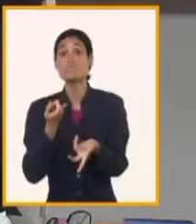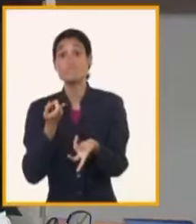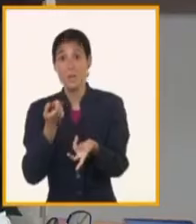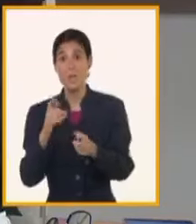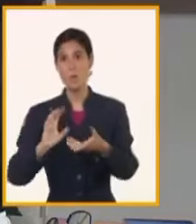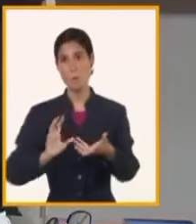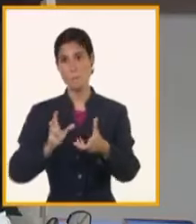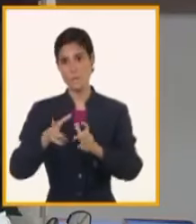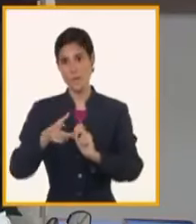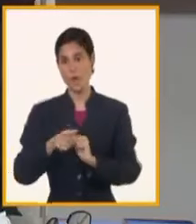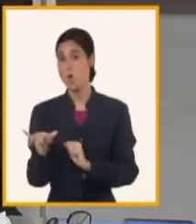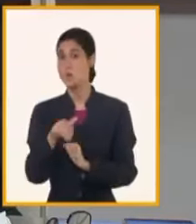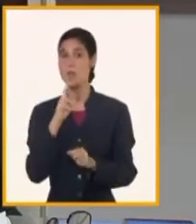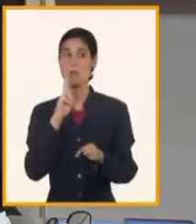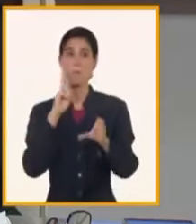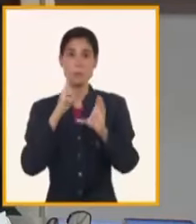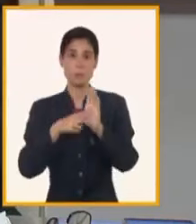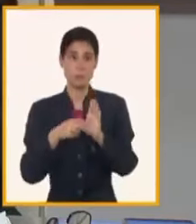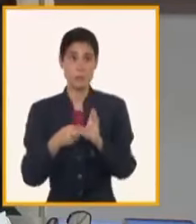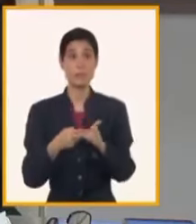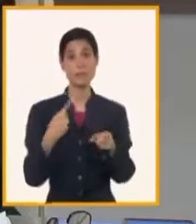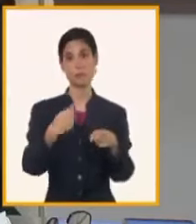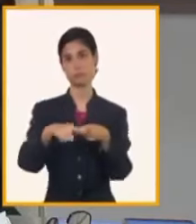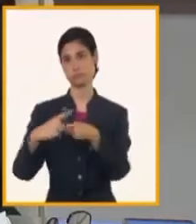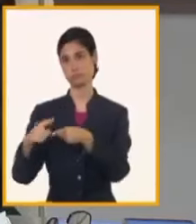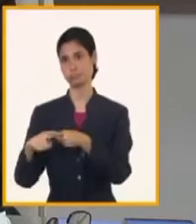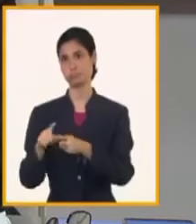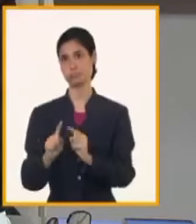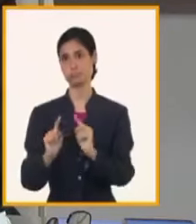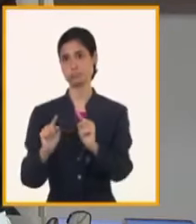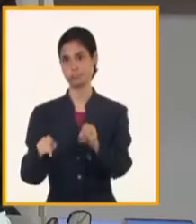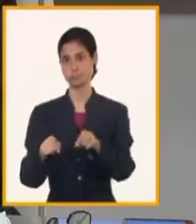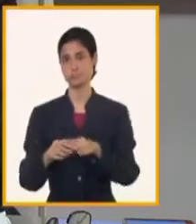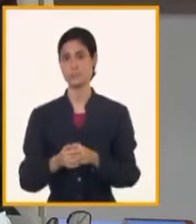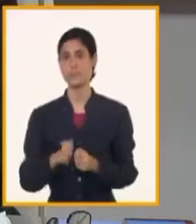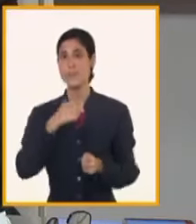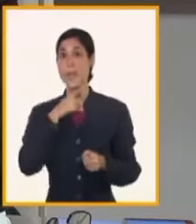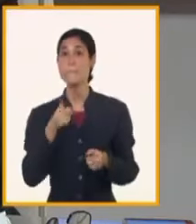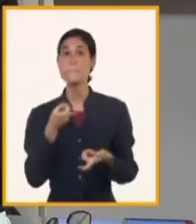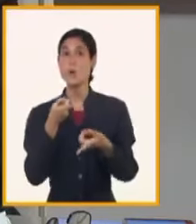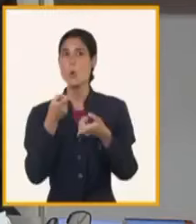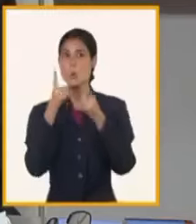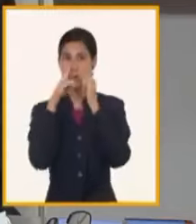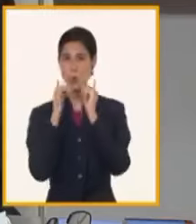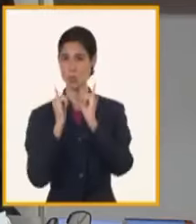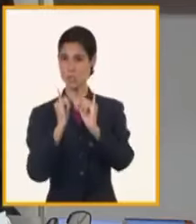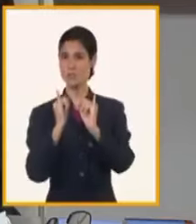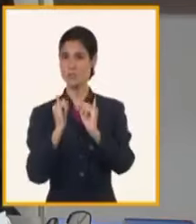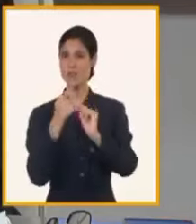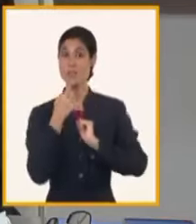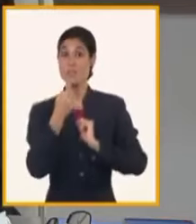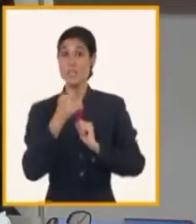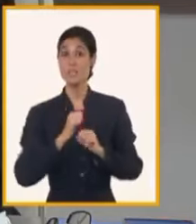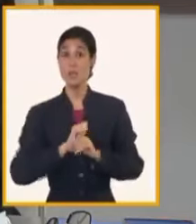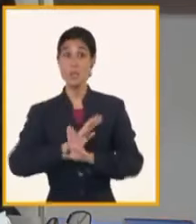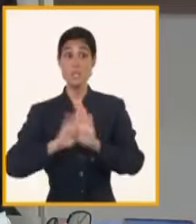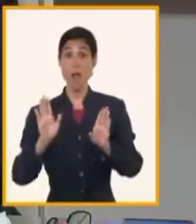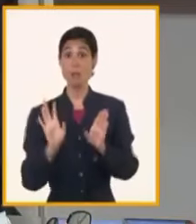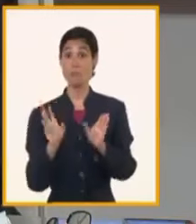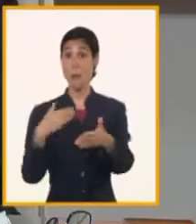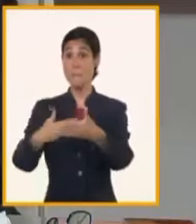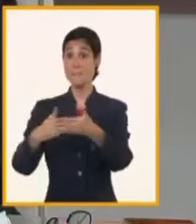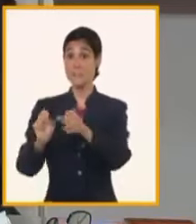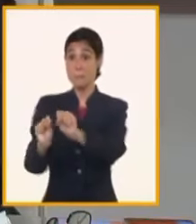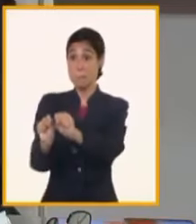decir la noticia como tú dices cuando te anuncian que guitera que guitera se fue en las condiciones que estamos hoy no nos